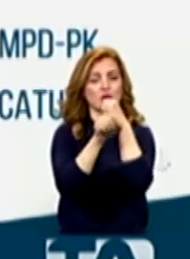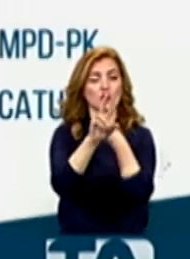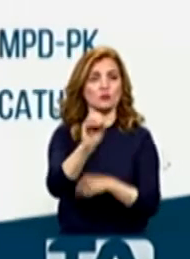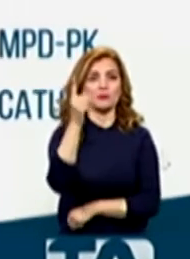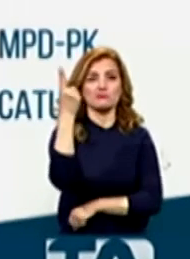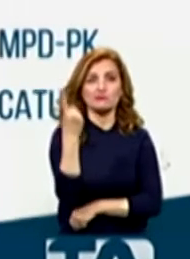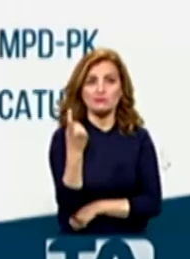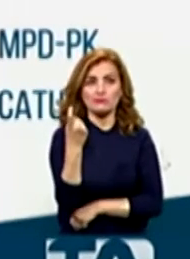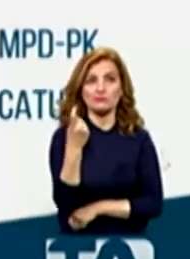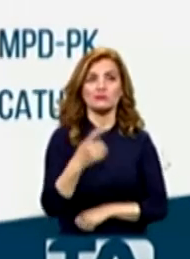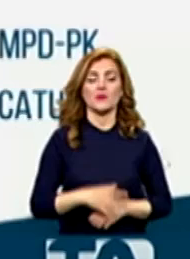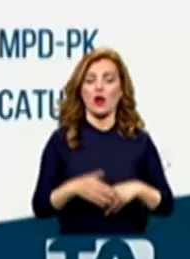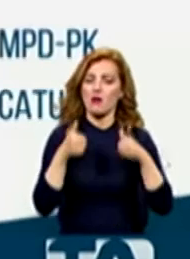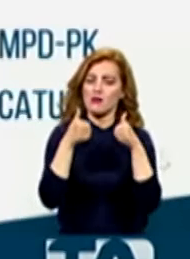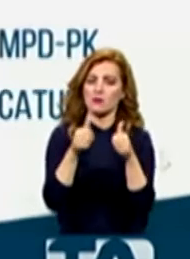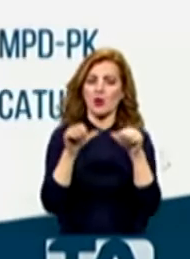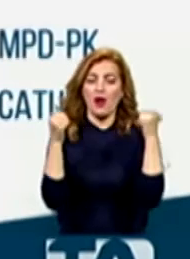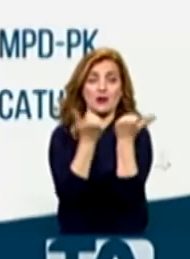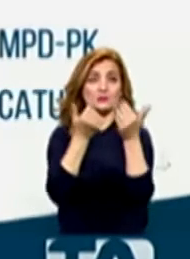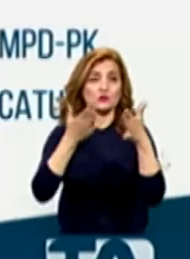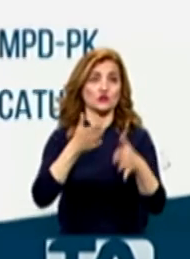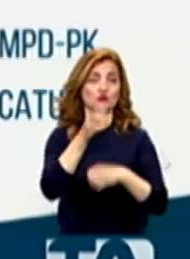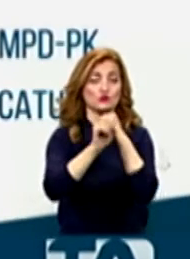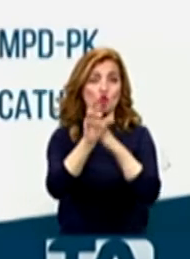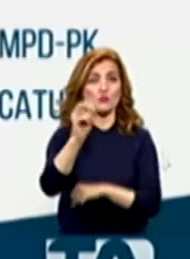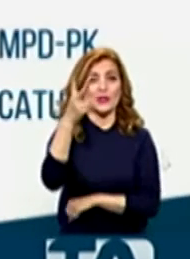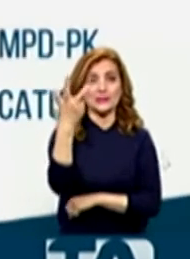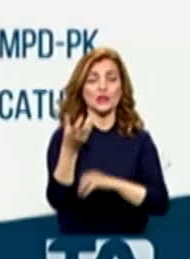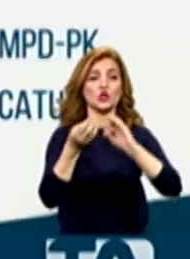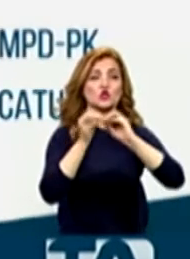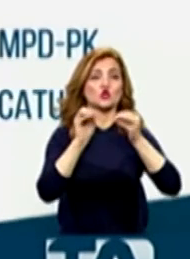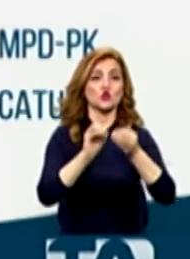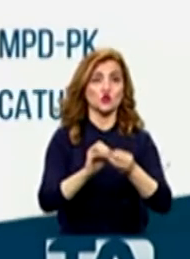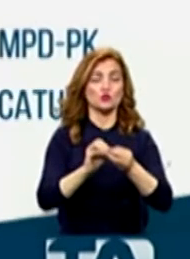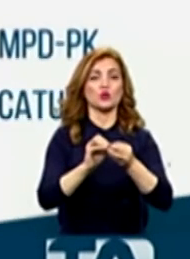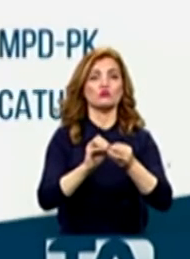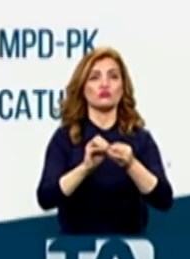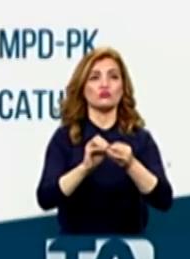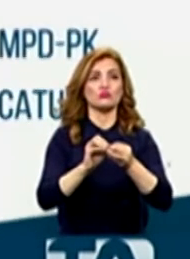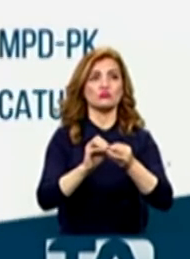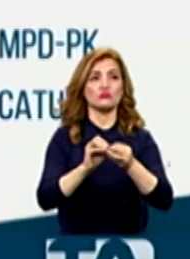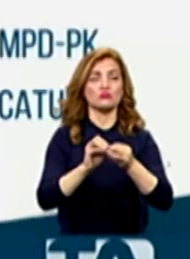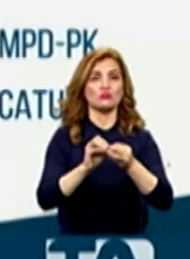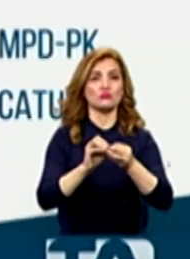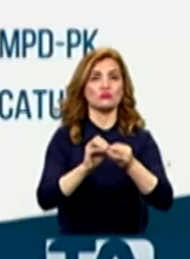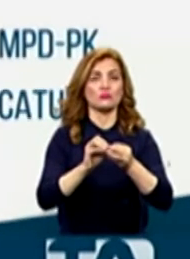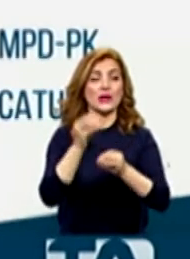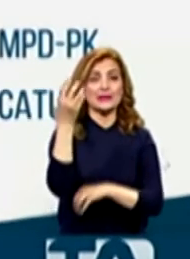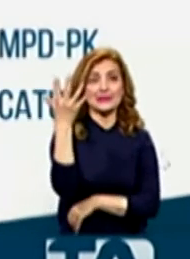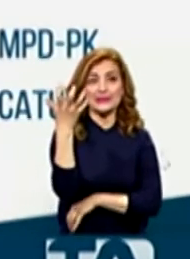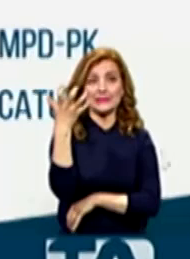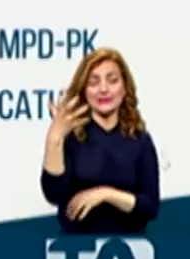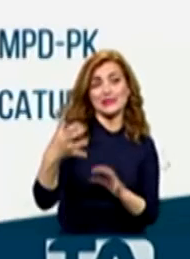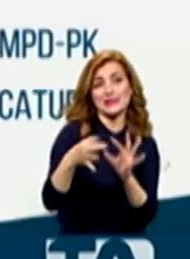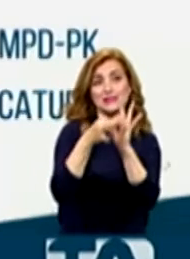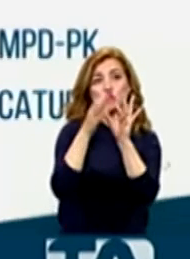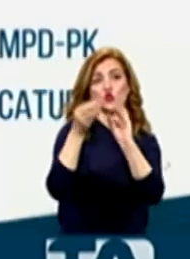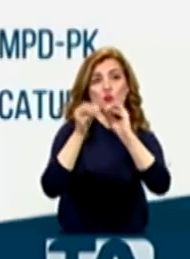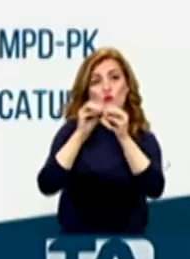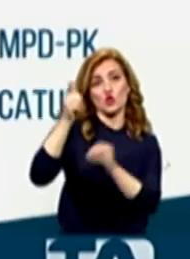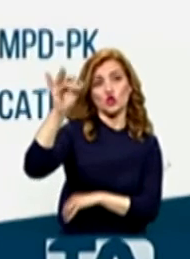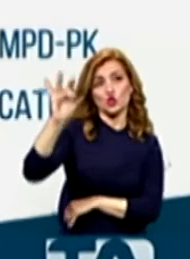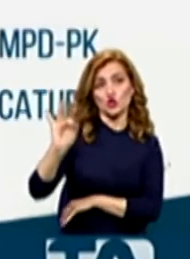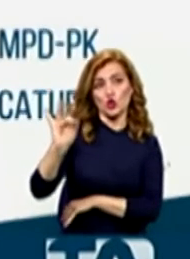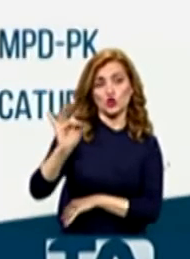2011. Además de candidato a asambleísta en 2013 por el Movimiento Popular Democrático en alianza con Pachacútic y recientemente director